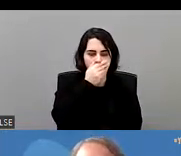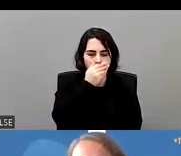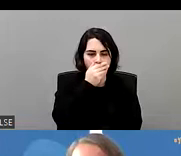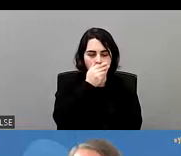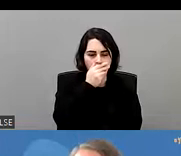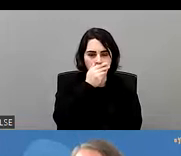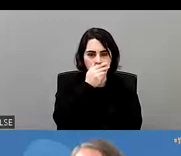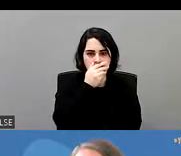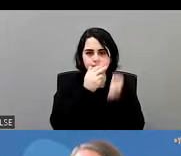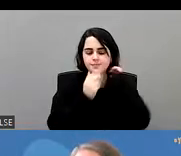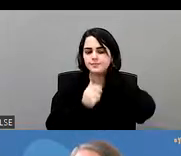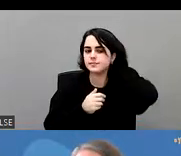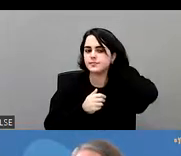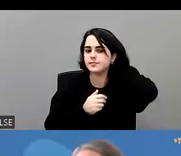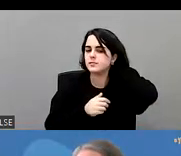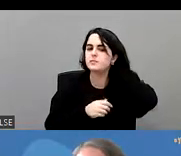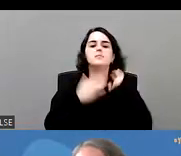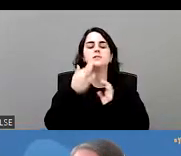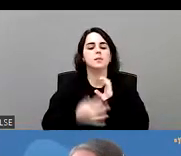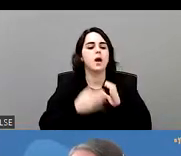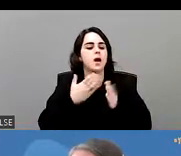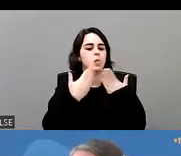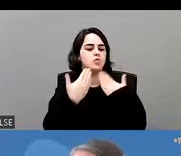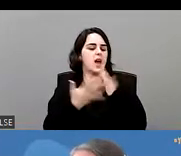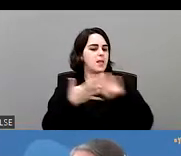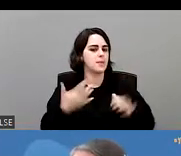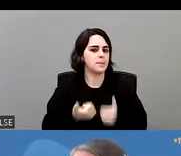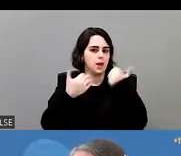Y por supuesto nos da una conversación, una comunicación más ágil.